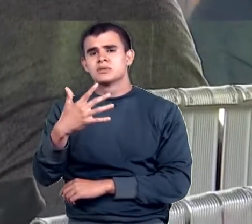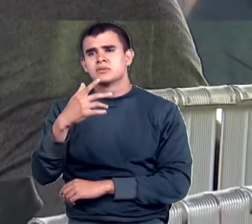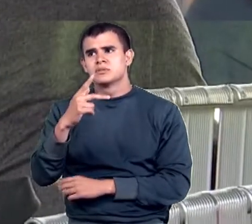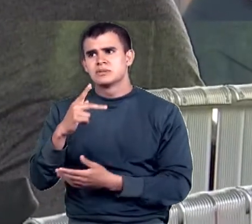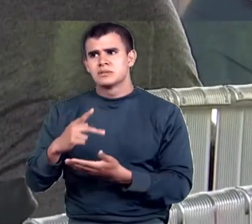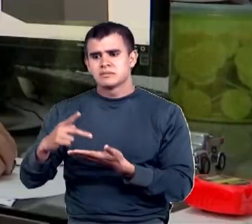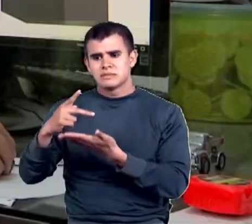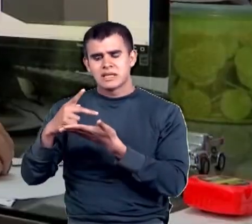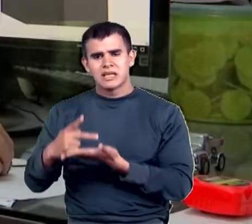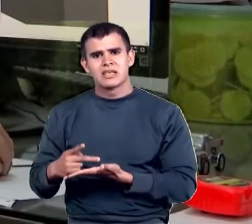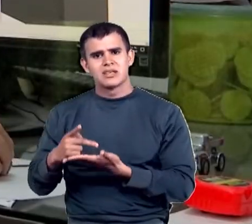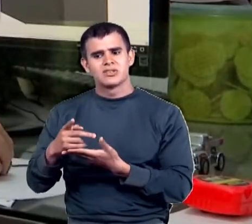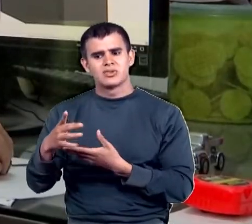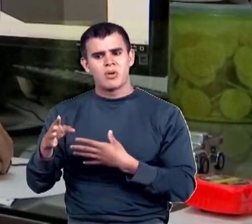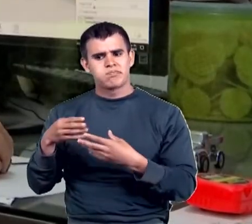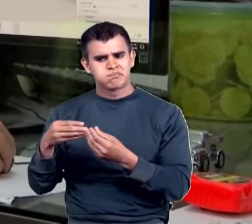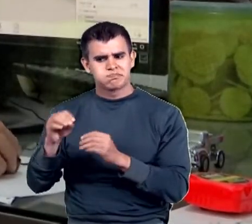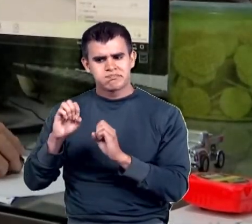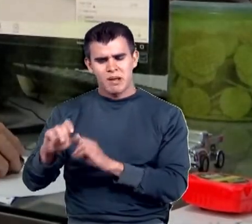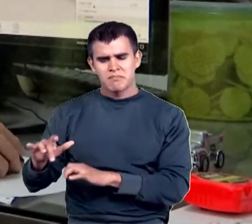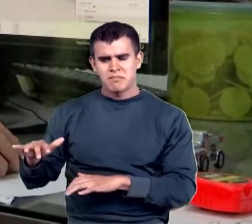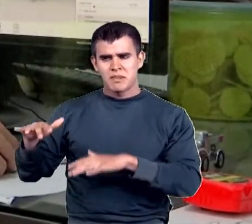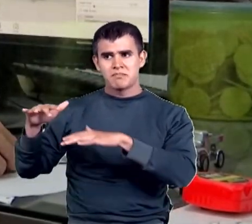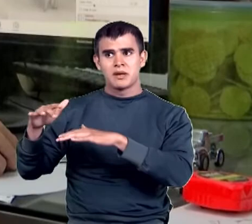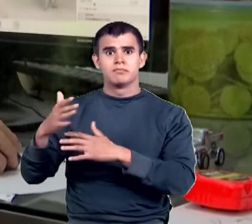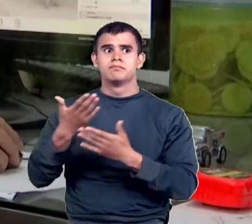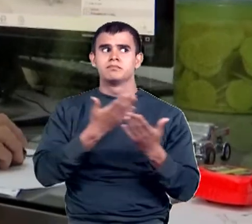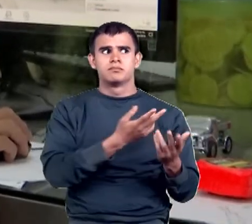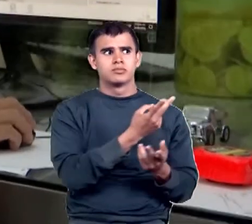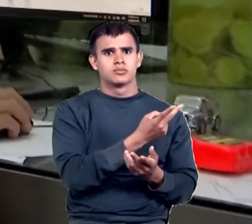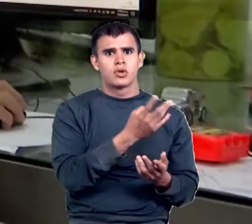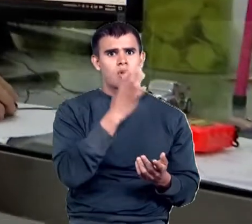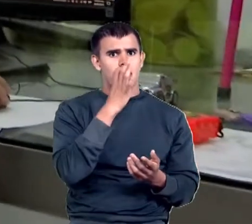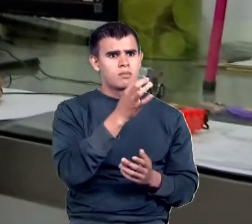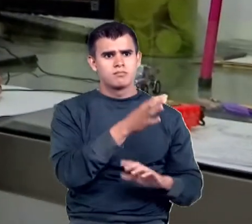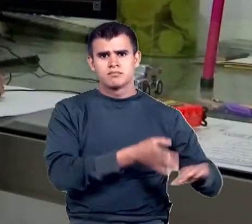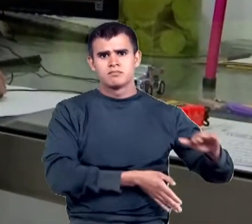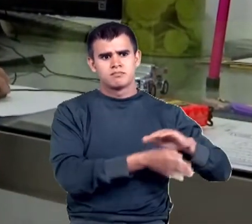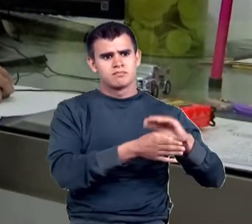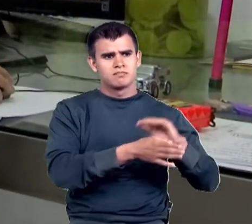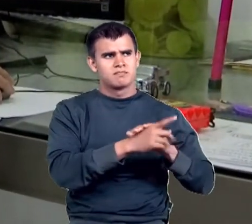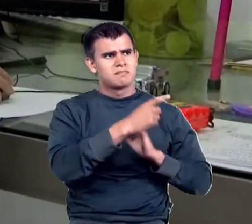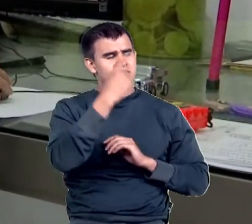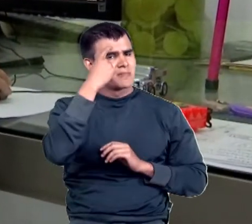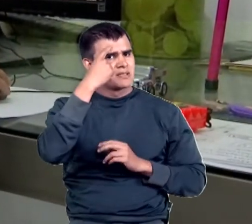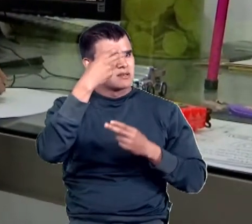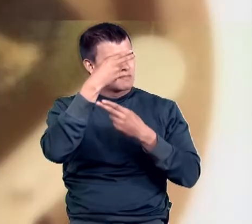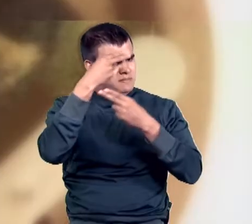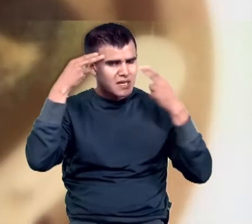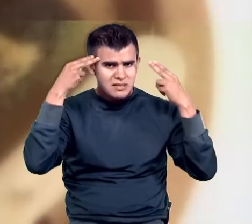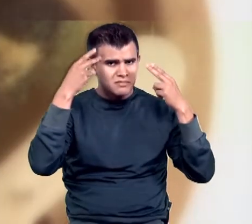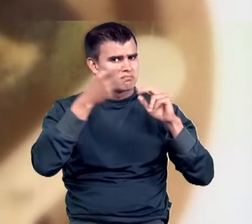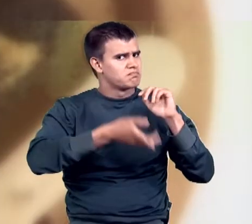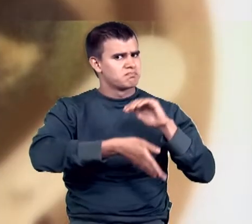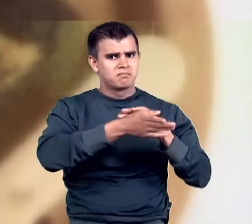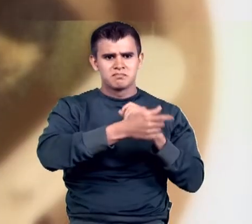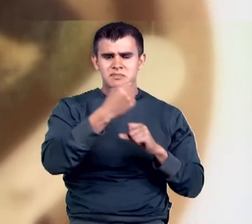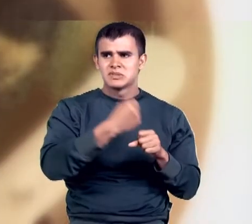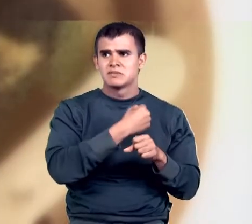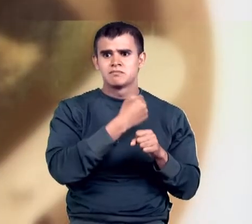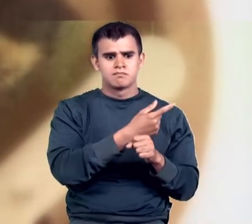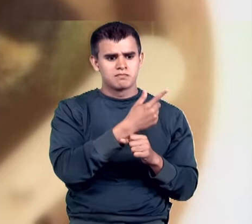sólidos. En cuanto a Carlos y sus colaboradores, seguirán esforzándose por alcanzar las nuevas metas propuestas por ellos y